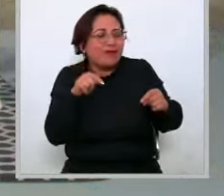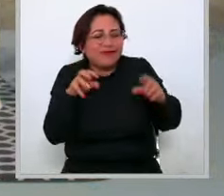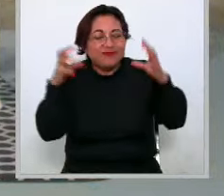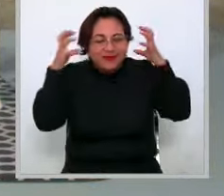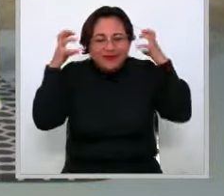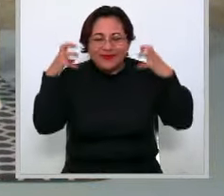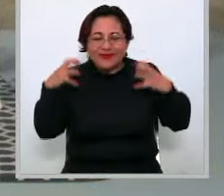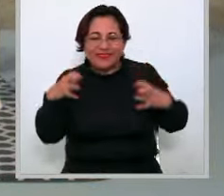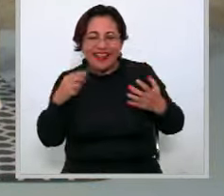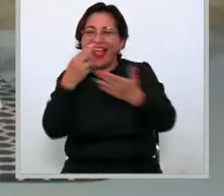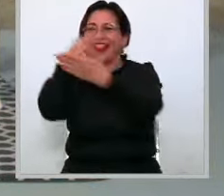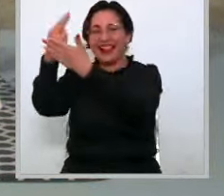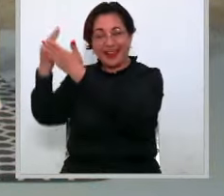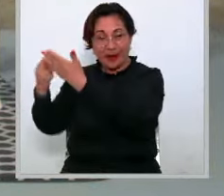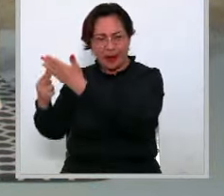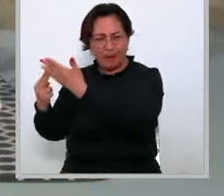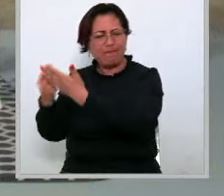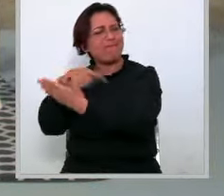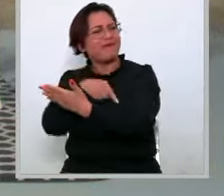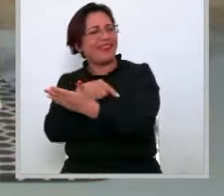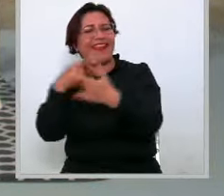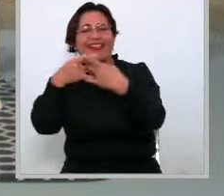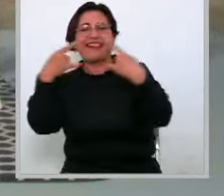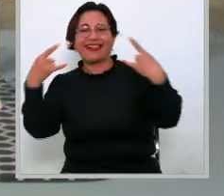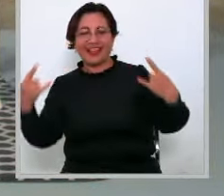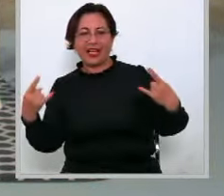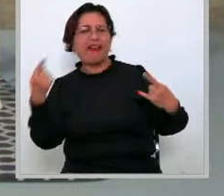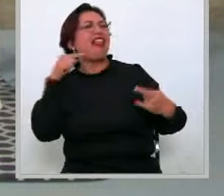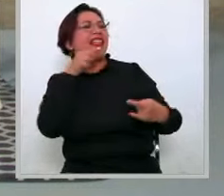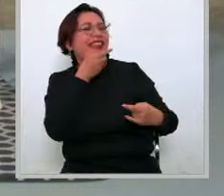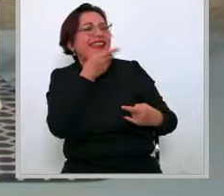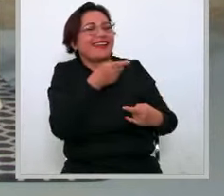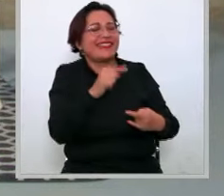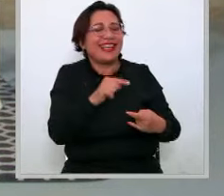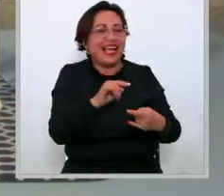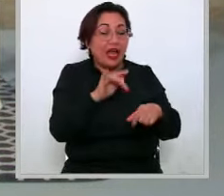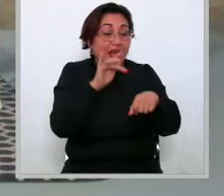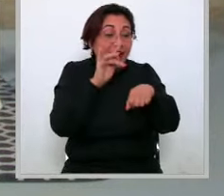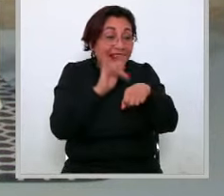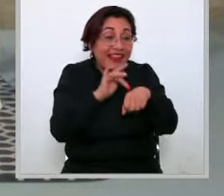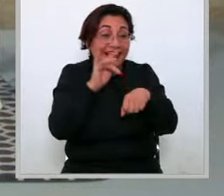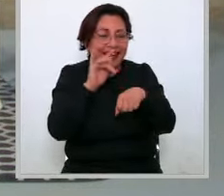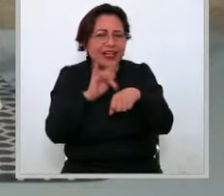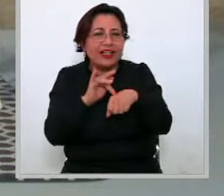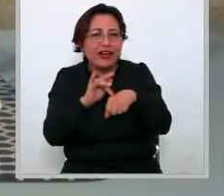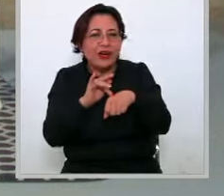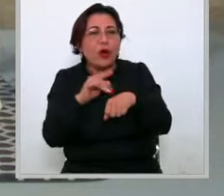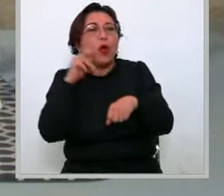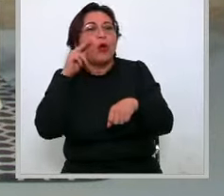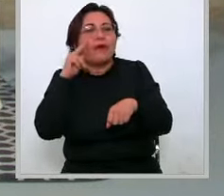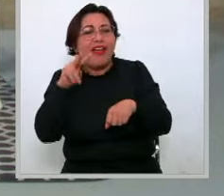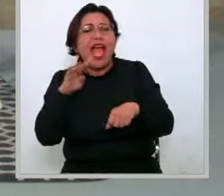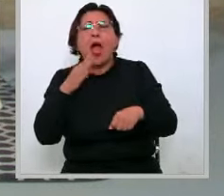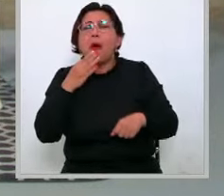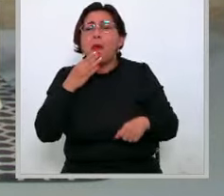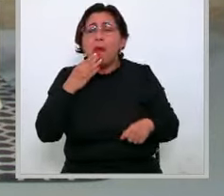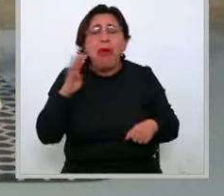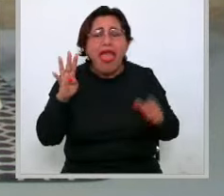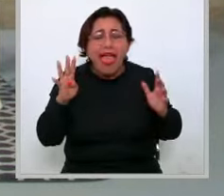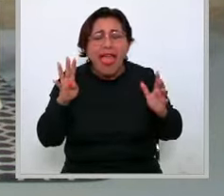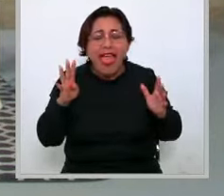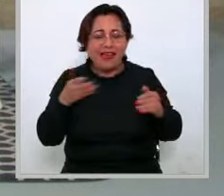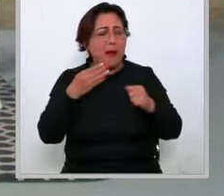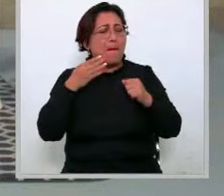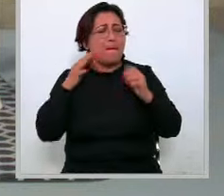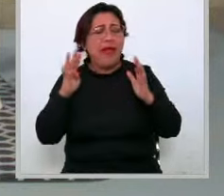abejita? Pues es que ese cuento era como de que te debías tocar las cositas así, como diciendo, cada vez que diga B, vas a tocar a la oveja y